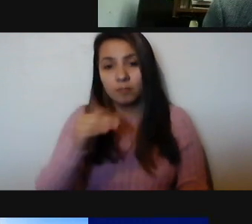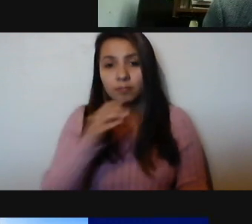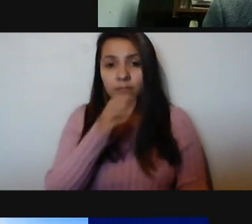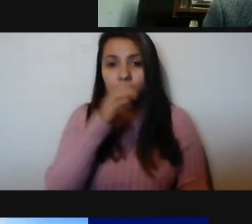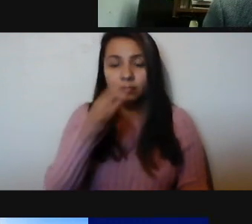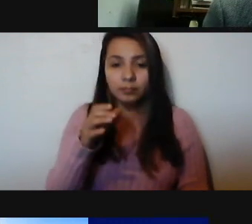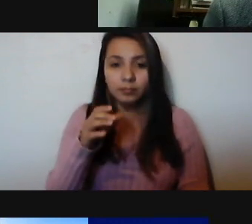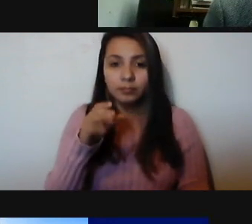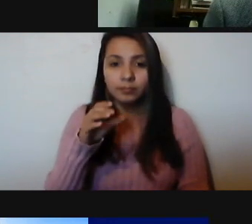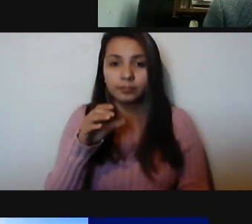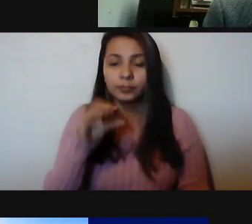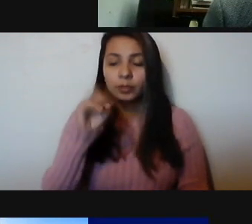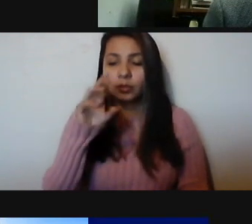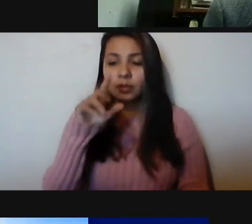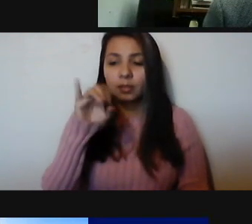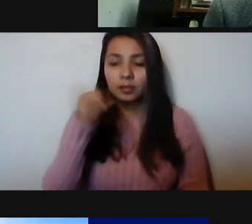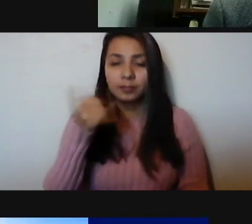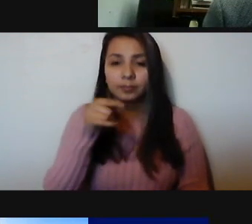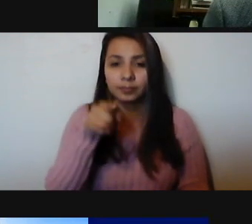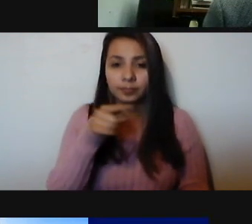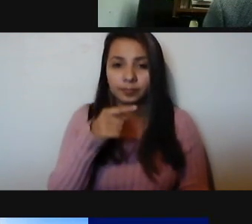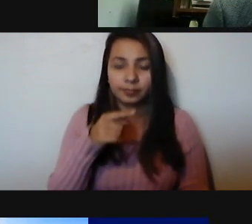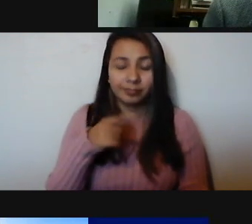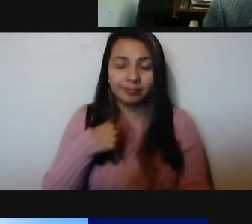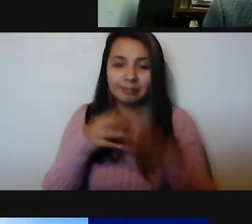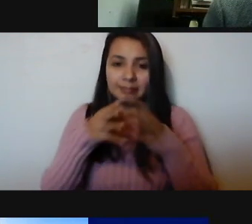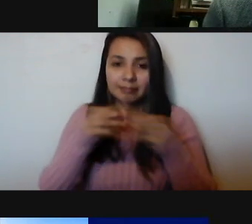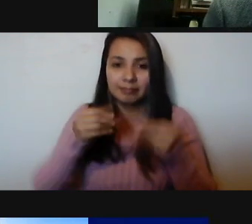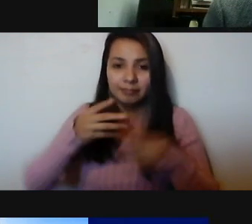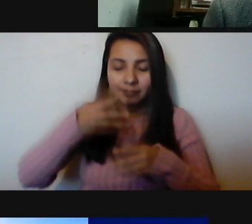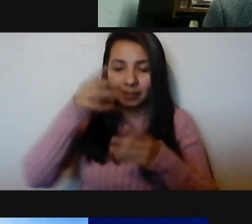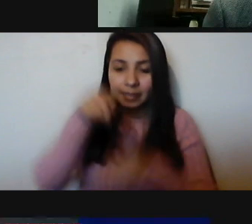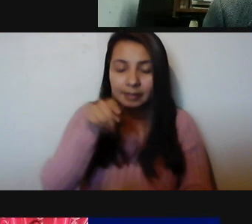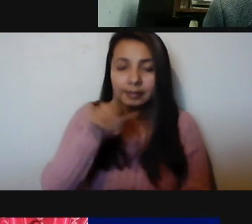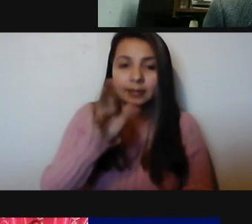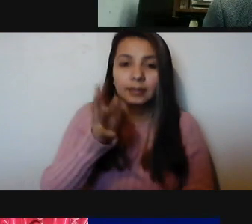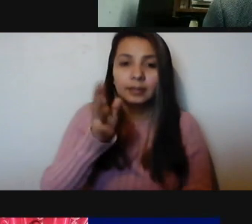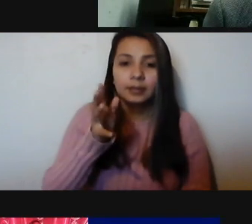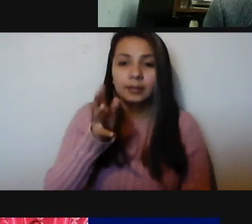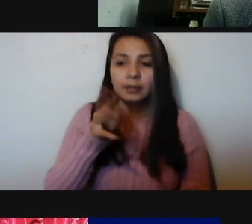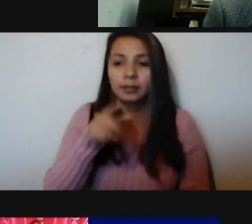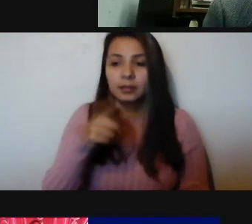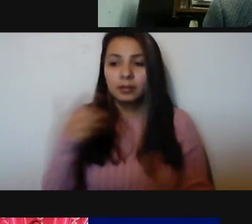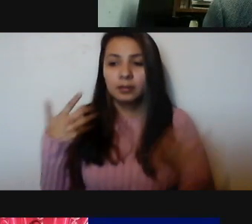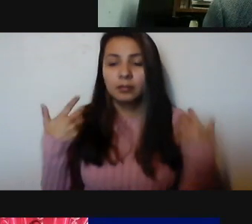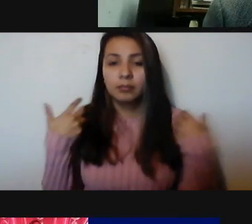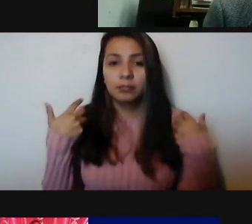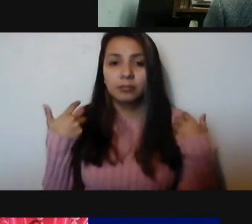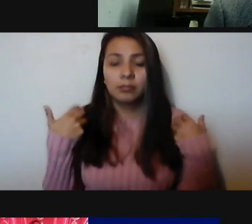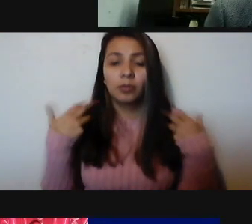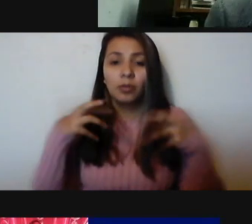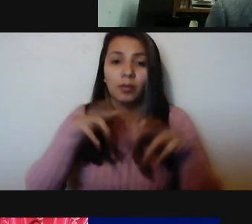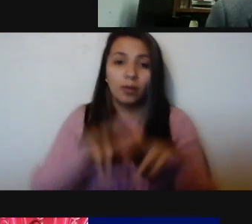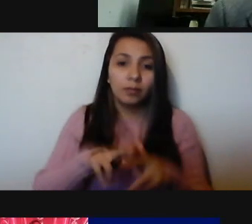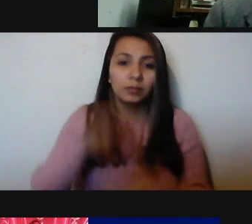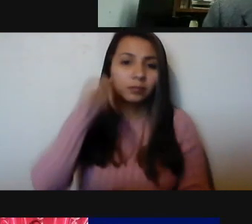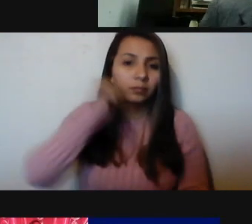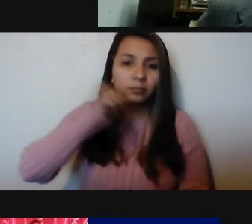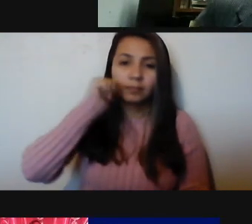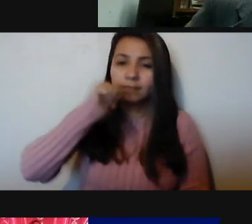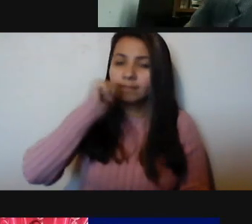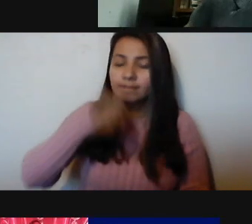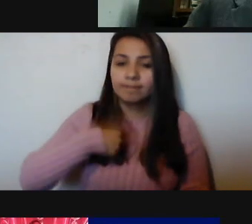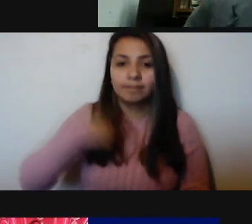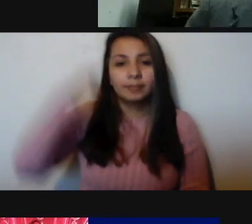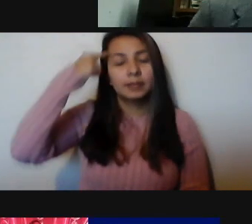Gracias. Tenemos aquí un comentario de Cari Orley que dice, déjame ver dónde quedó. Bueno, aquí está ya